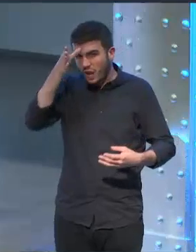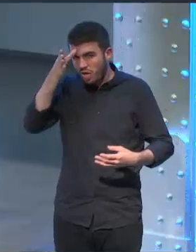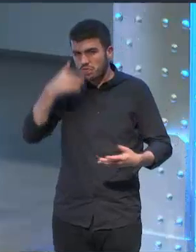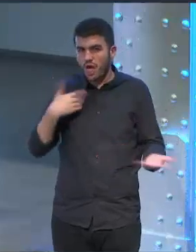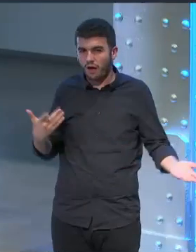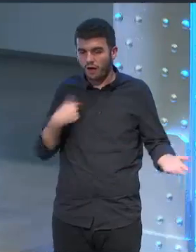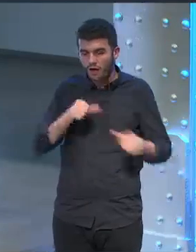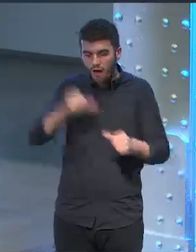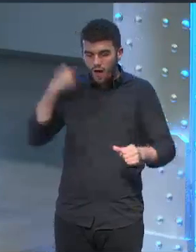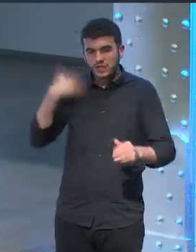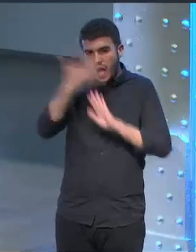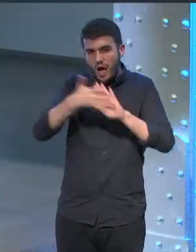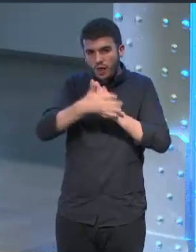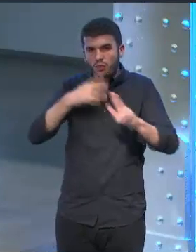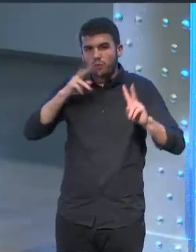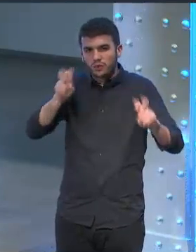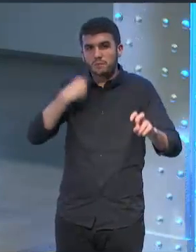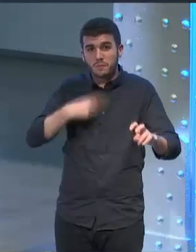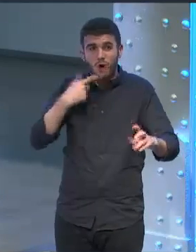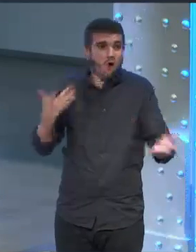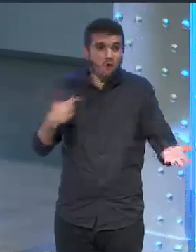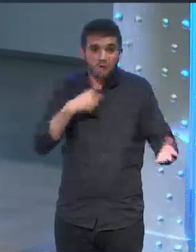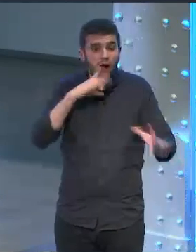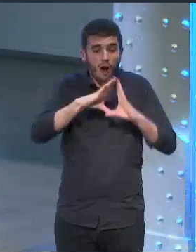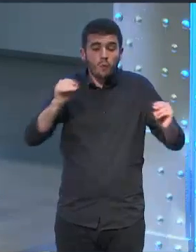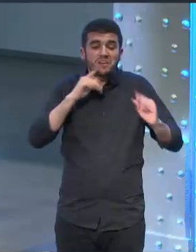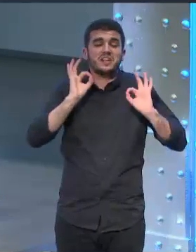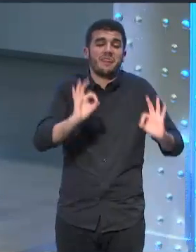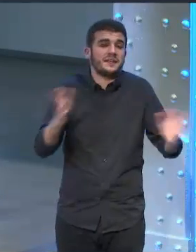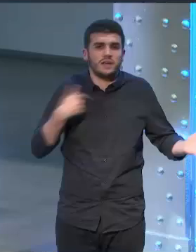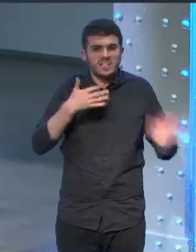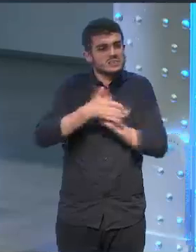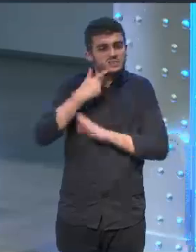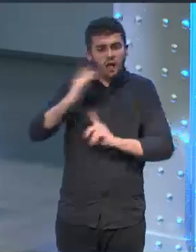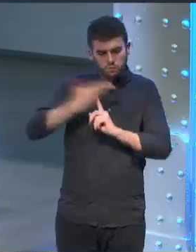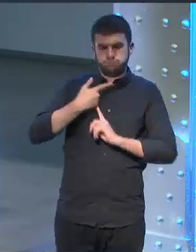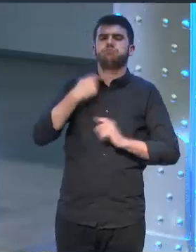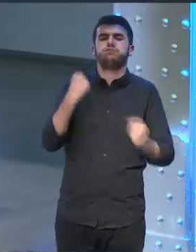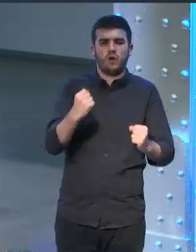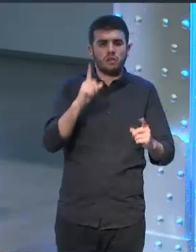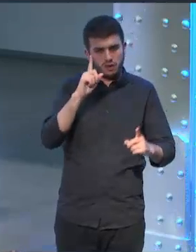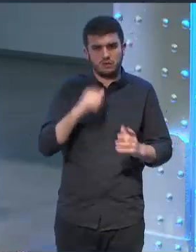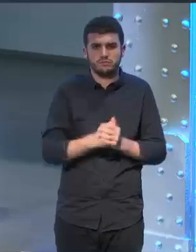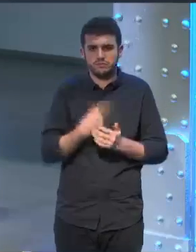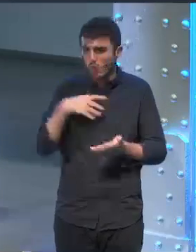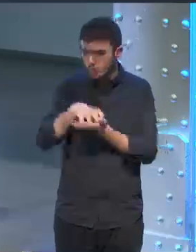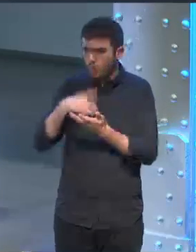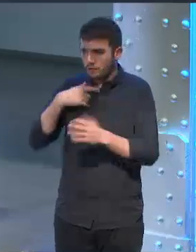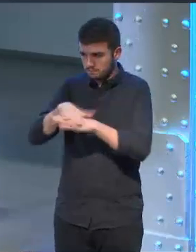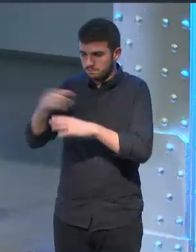comentado anteriormente en la presentación, con ese tipo de carreras, y hace mucho daño también, creo. Sin duda. Por aquí.